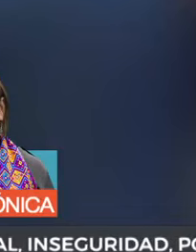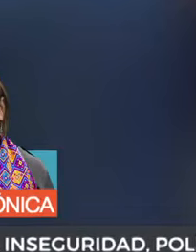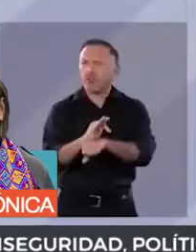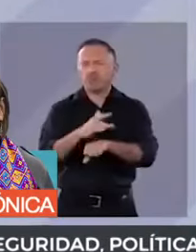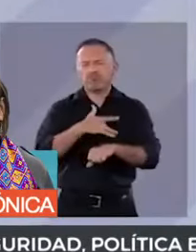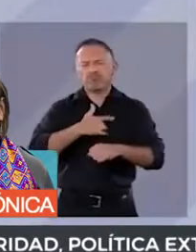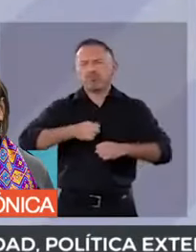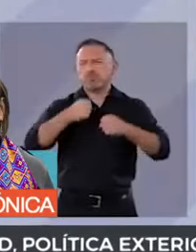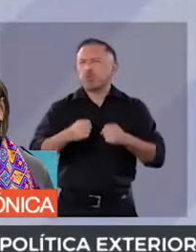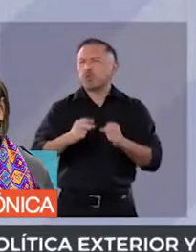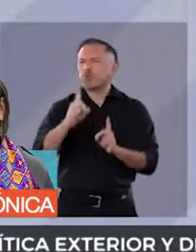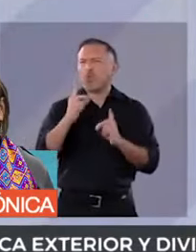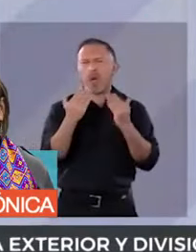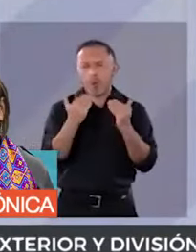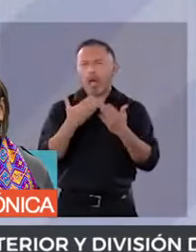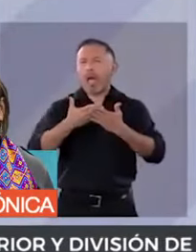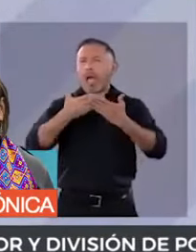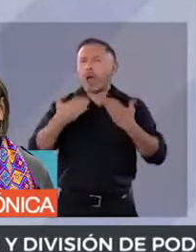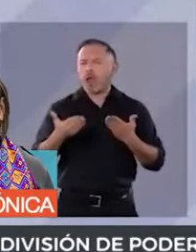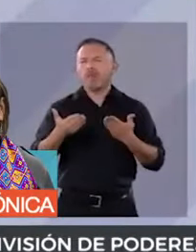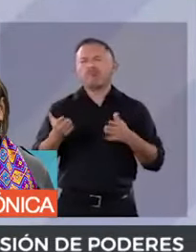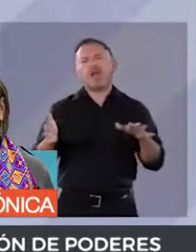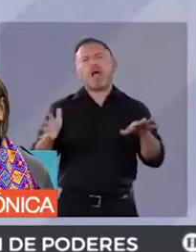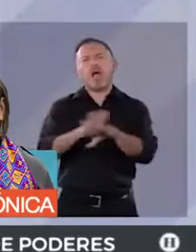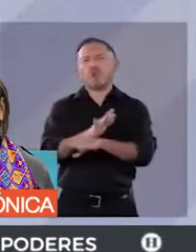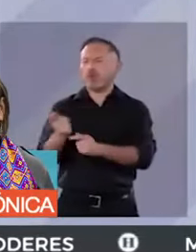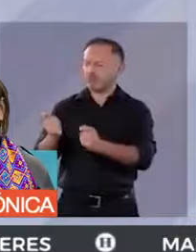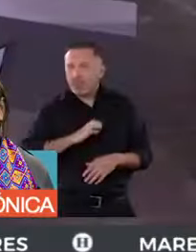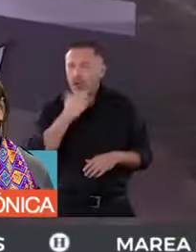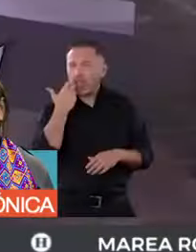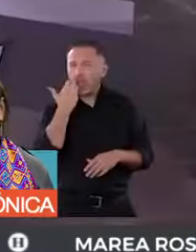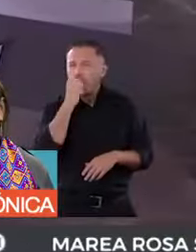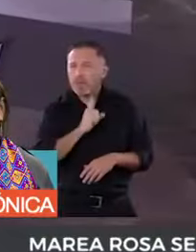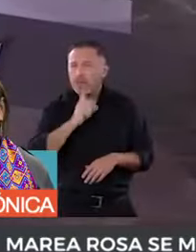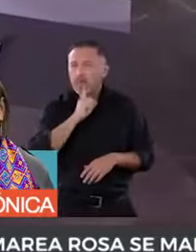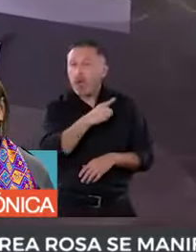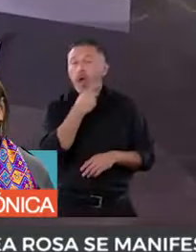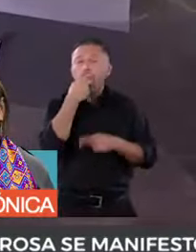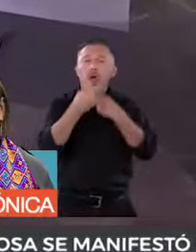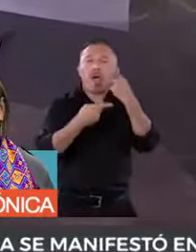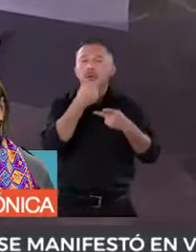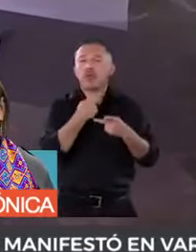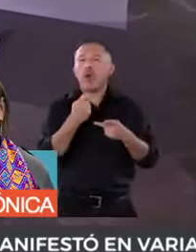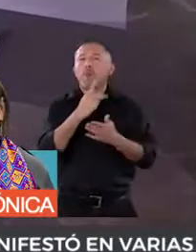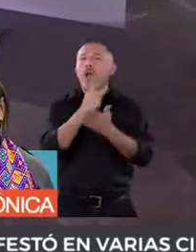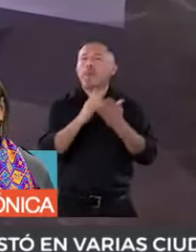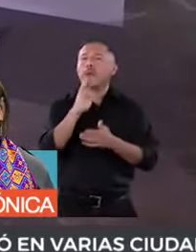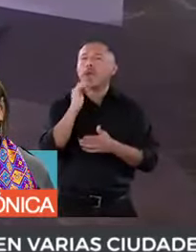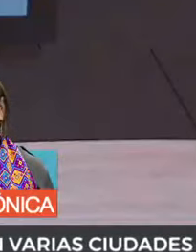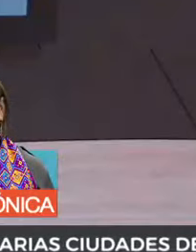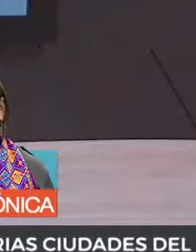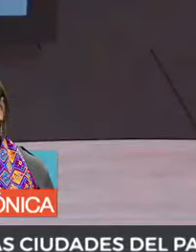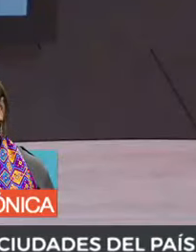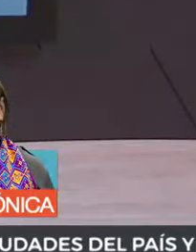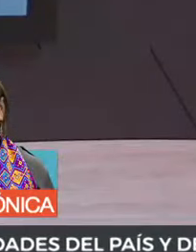inseguras. Sí. Hubo ahí algunos temas, hay imprecisiones que hemos visto que pues con datos